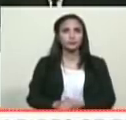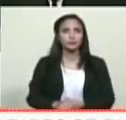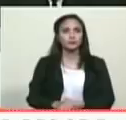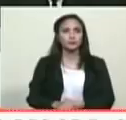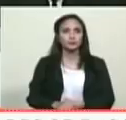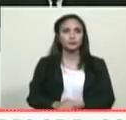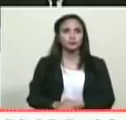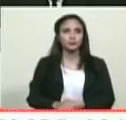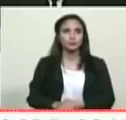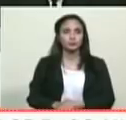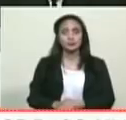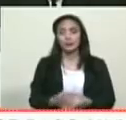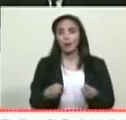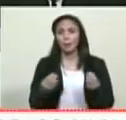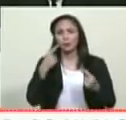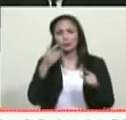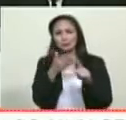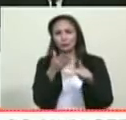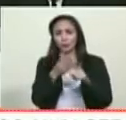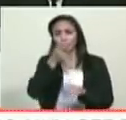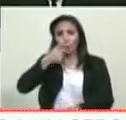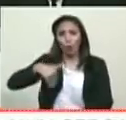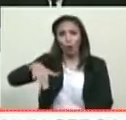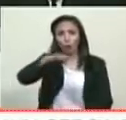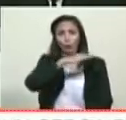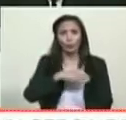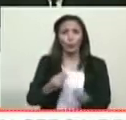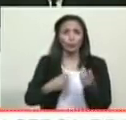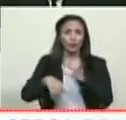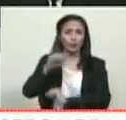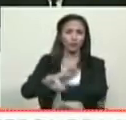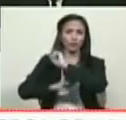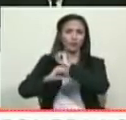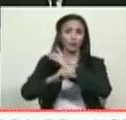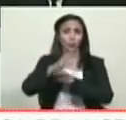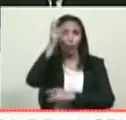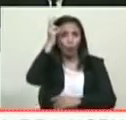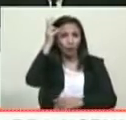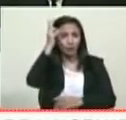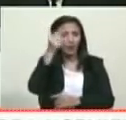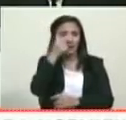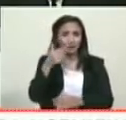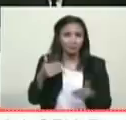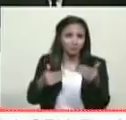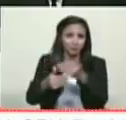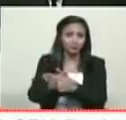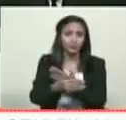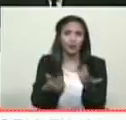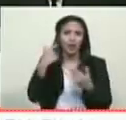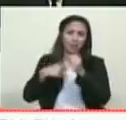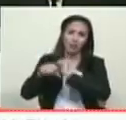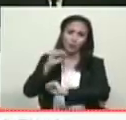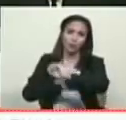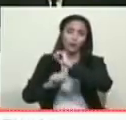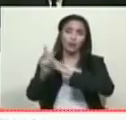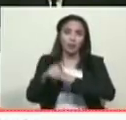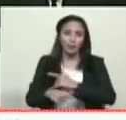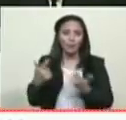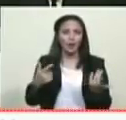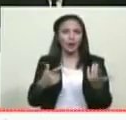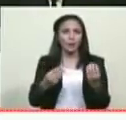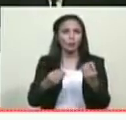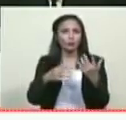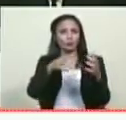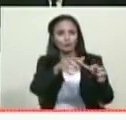Bien, por su lucha por los pueblos originarios, por su lucha por los indígenas de Bolivia en defensa también del cultivo de la hoja de coca